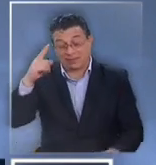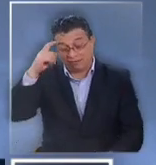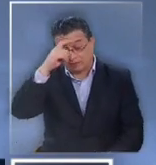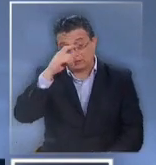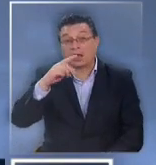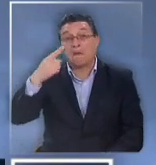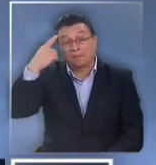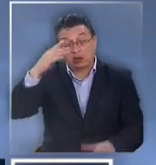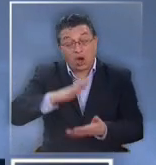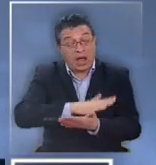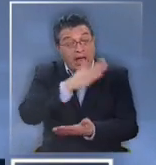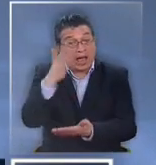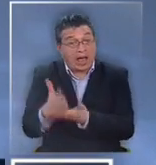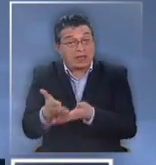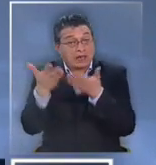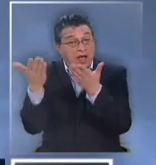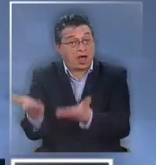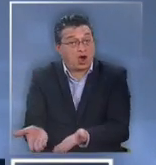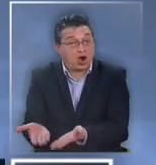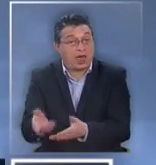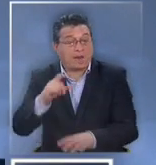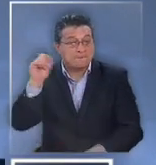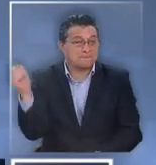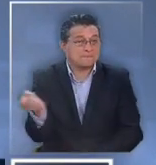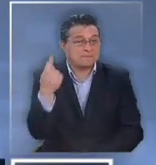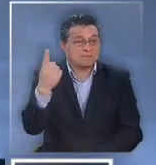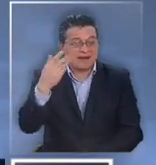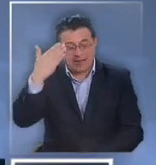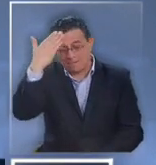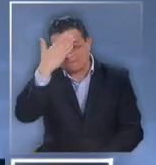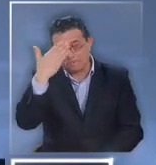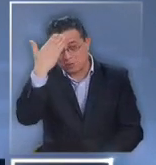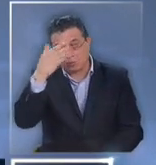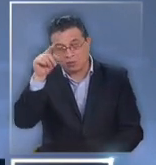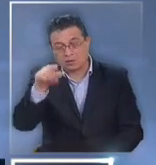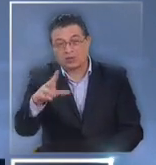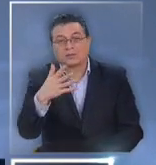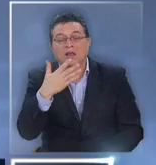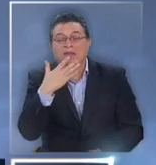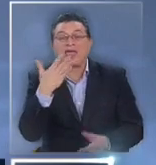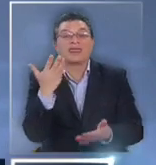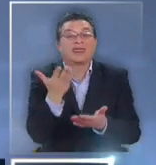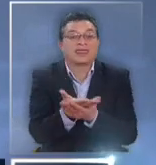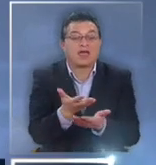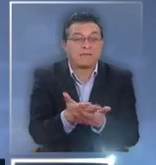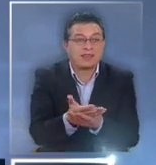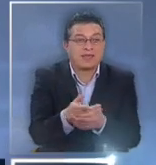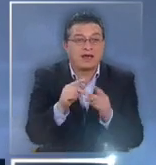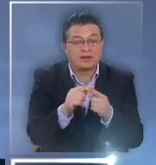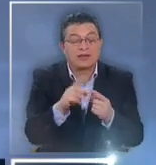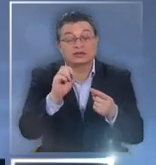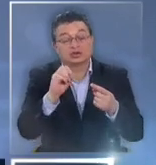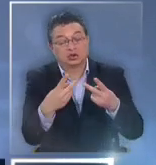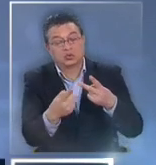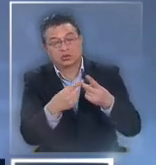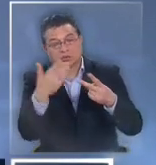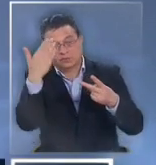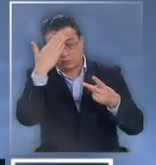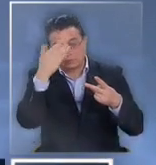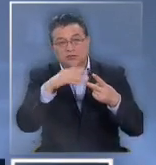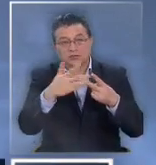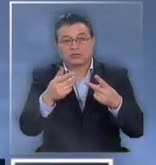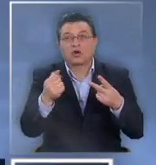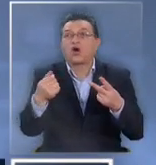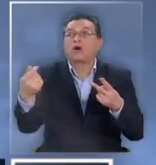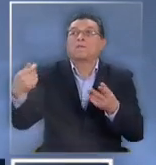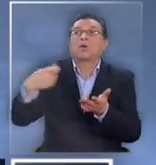ahora la primera preocupación fue vaca en la demanda y la segunda preocupación de hoy está cayendo